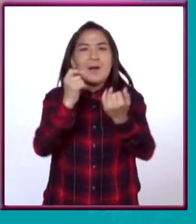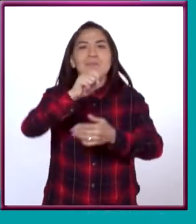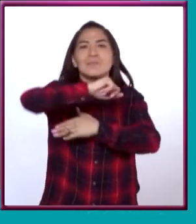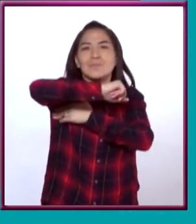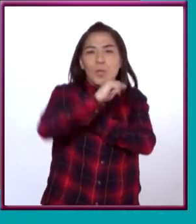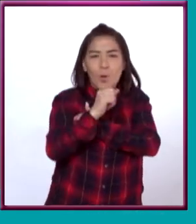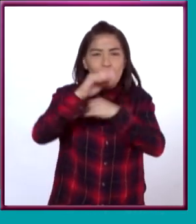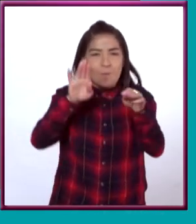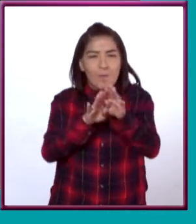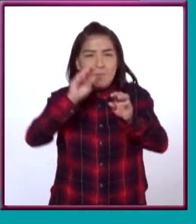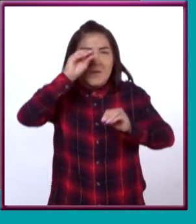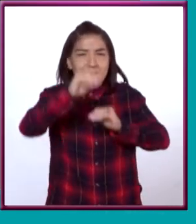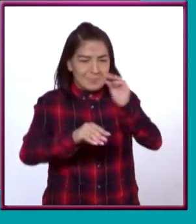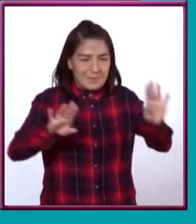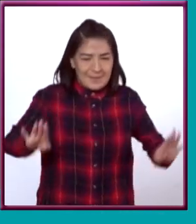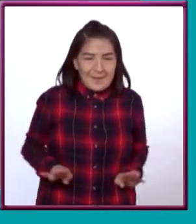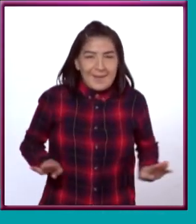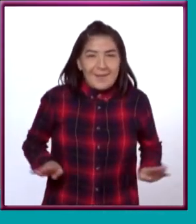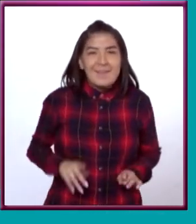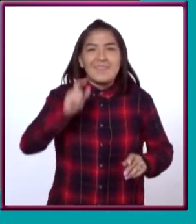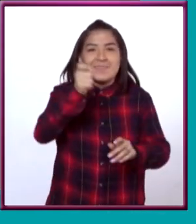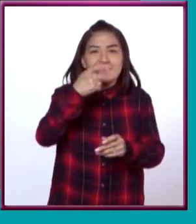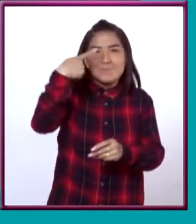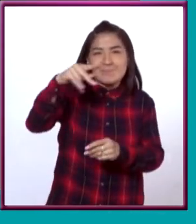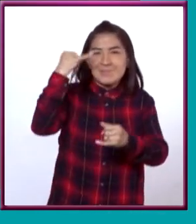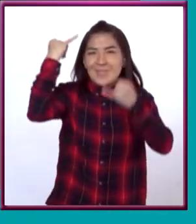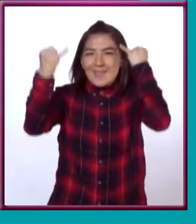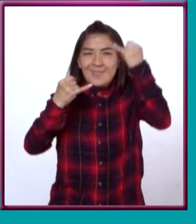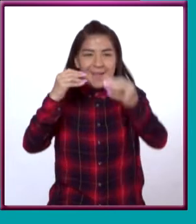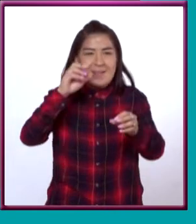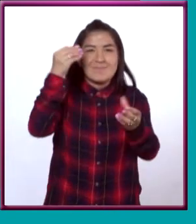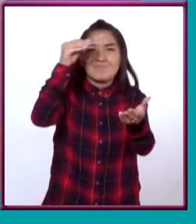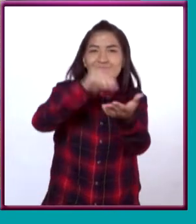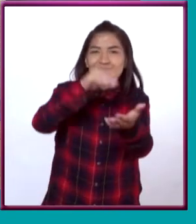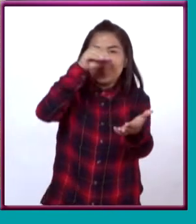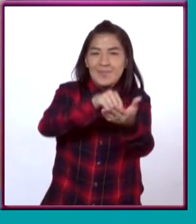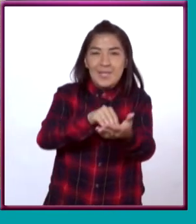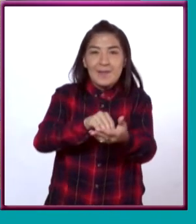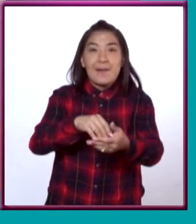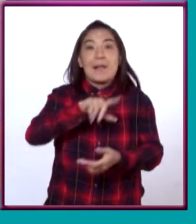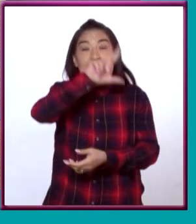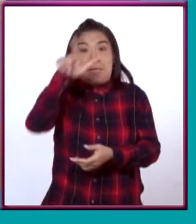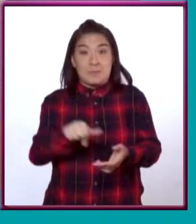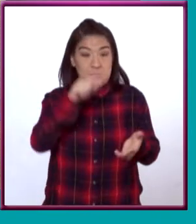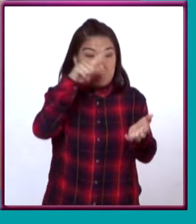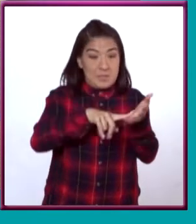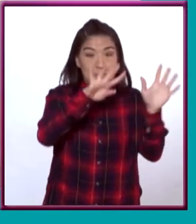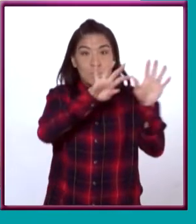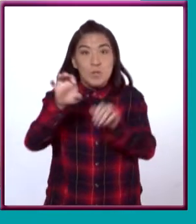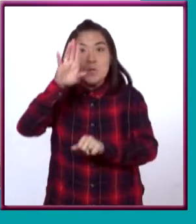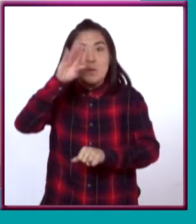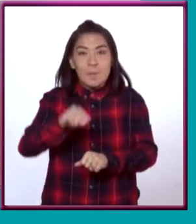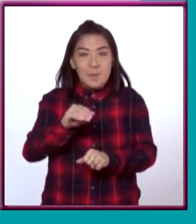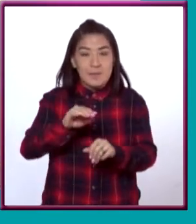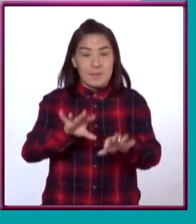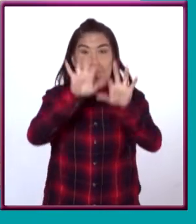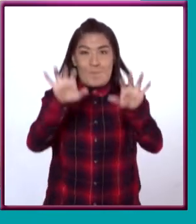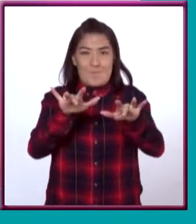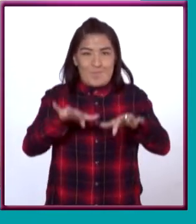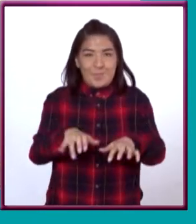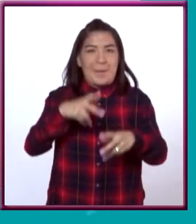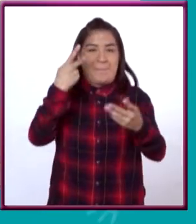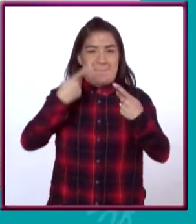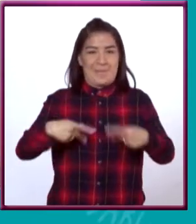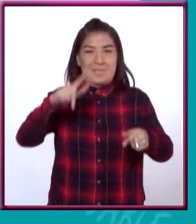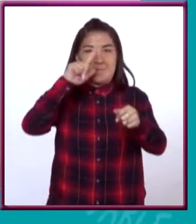podían guardar parámetros y características de sus creaciones. En la década de los 90, las computadoras